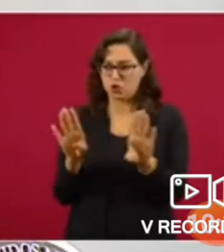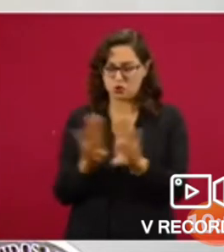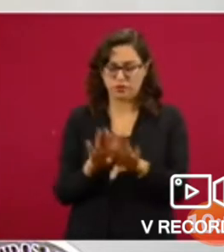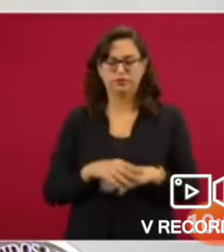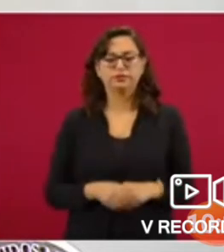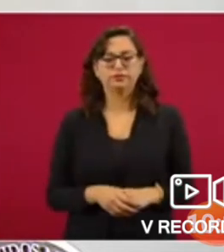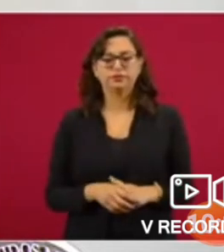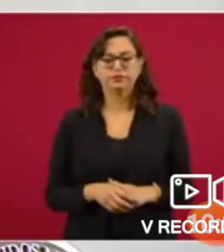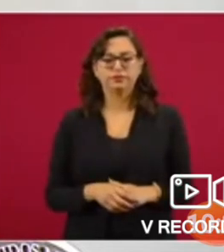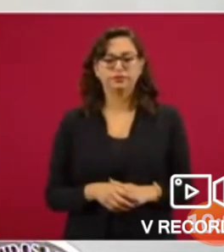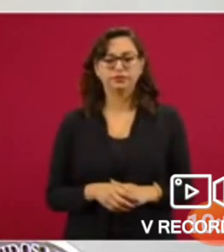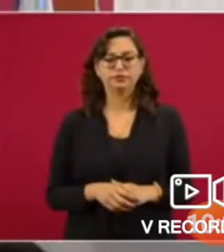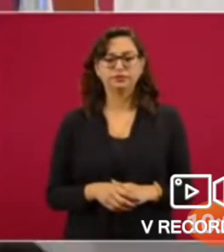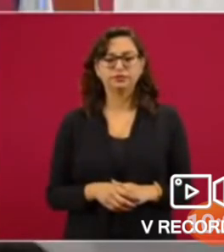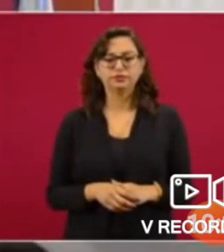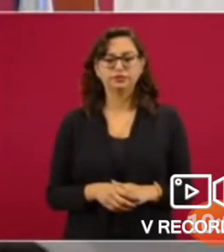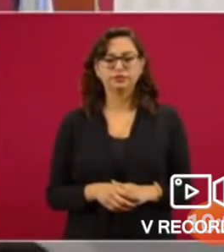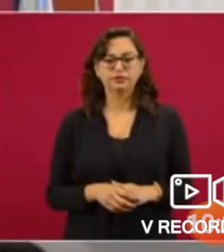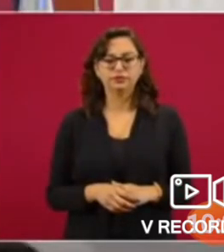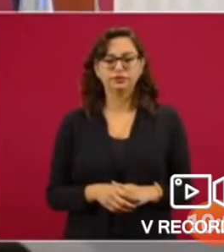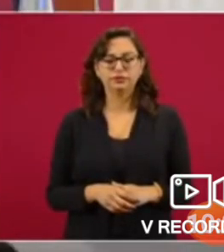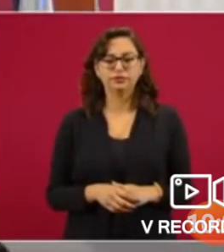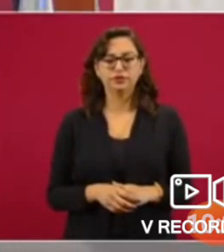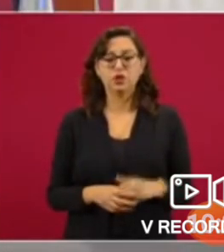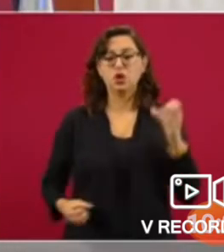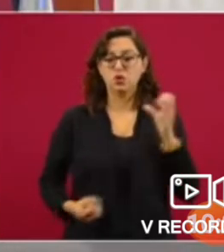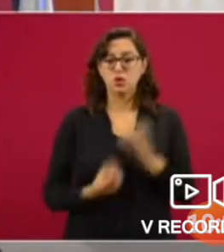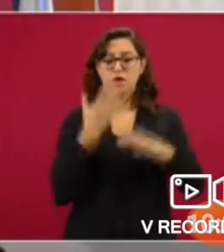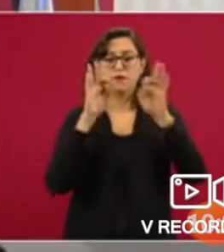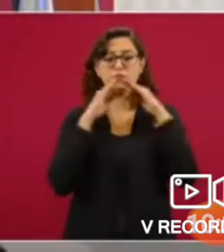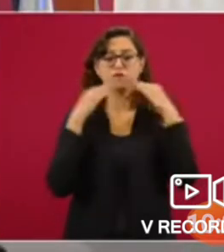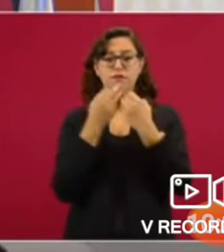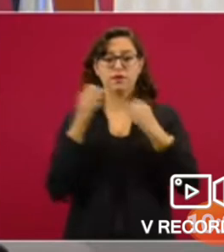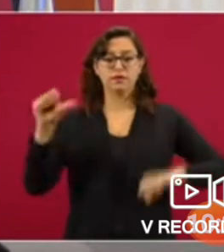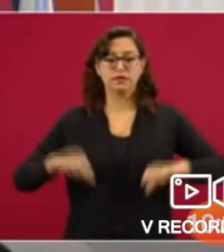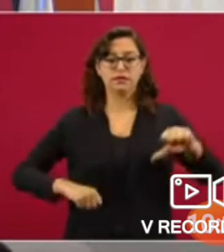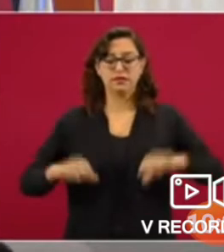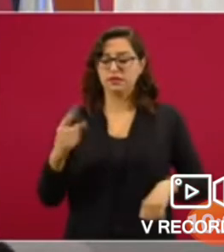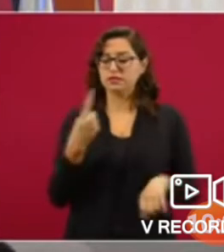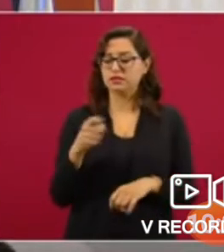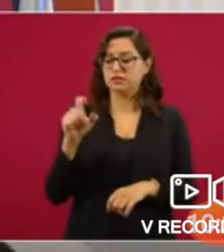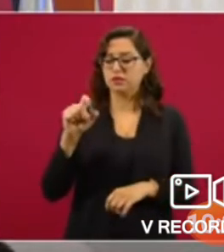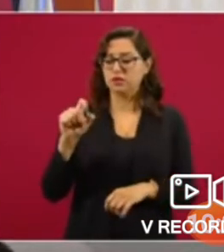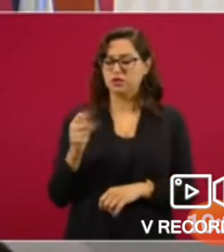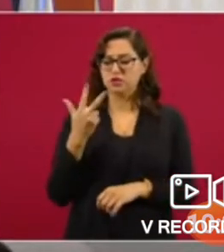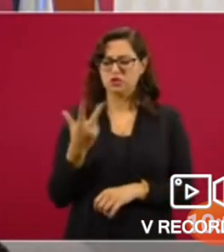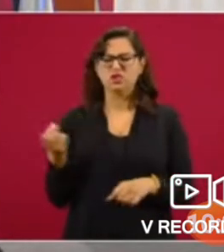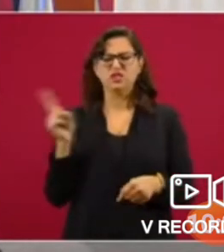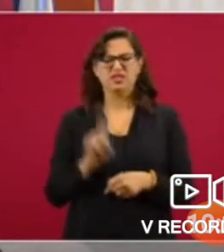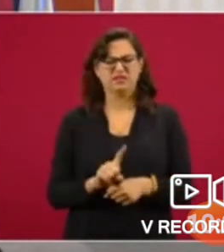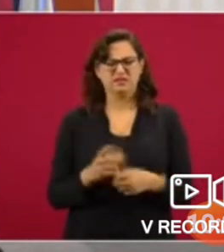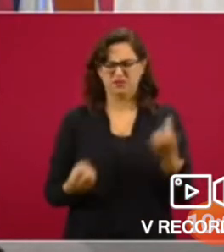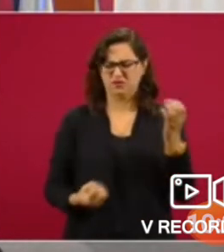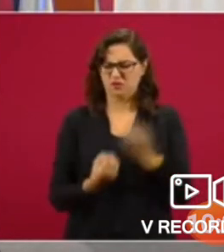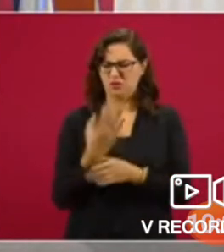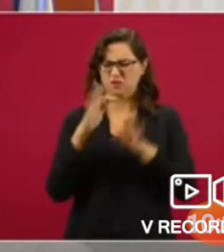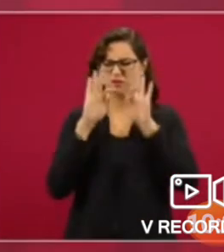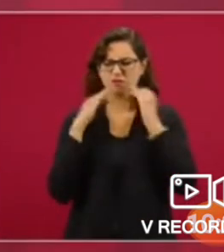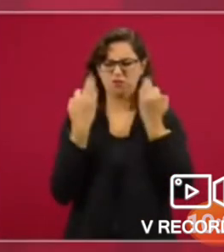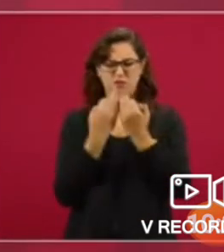epidemiológica. Llevamos 128 días del proceso de nueva normalidad. Recordar qué quiere decir la nueva normalidad.